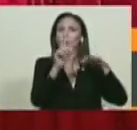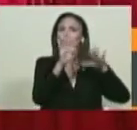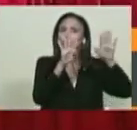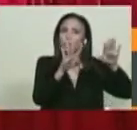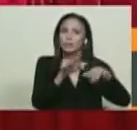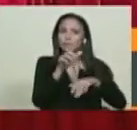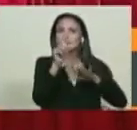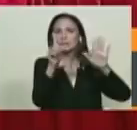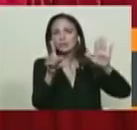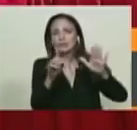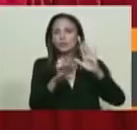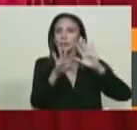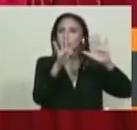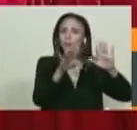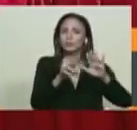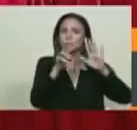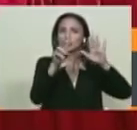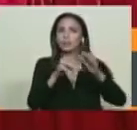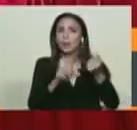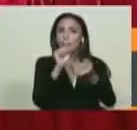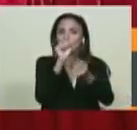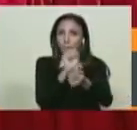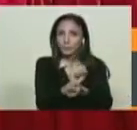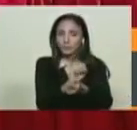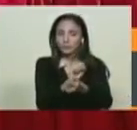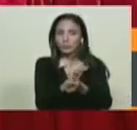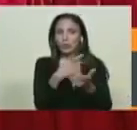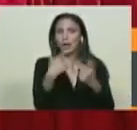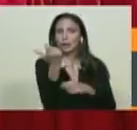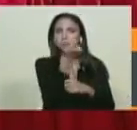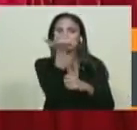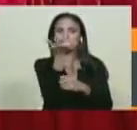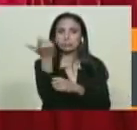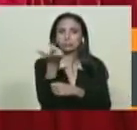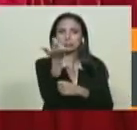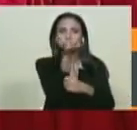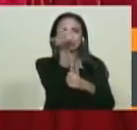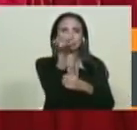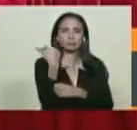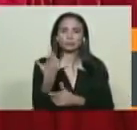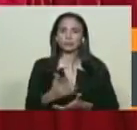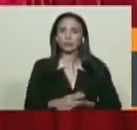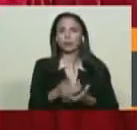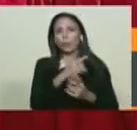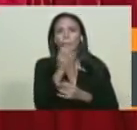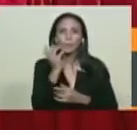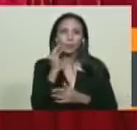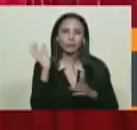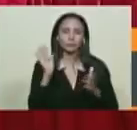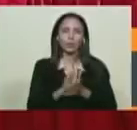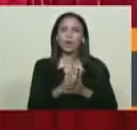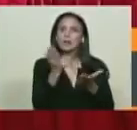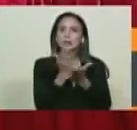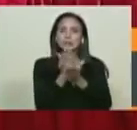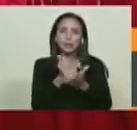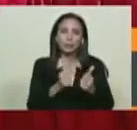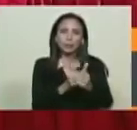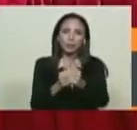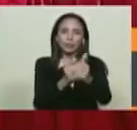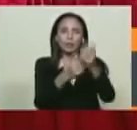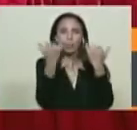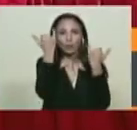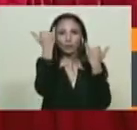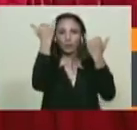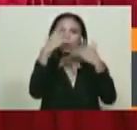97. Cuando no estábamos presos, nos estaban buscando. Nos perseguían por nuestras ideas,